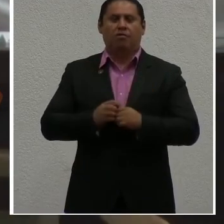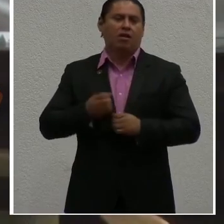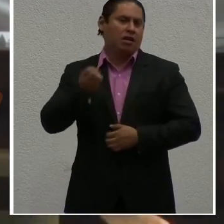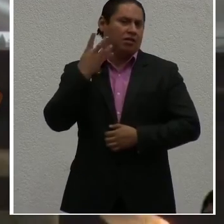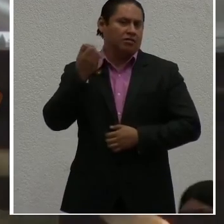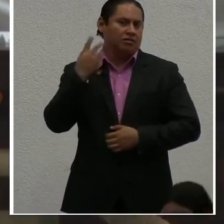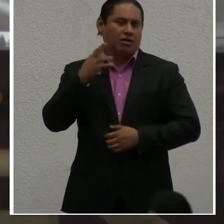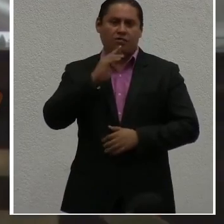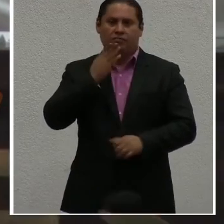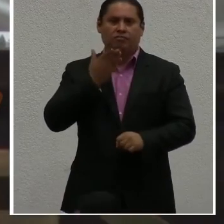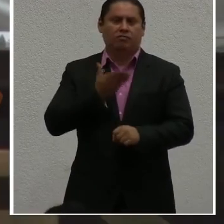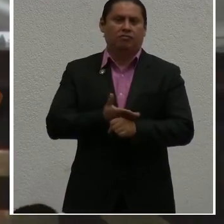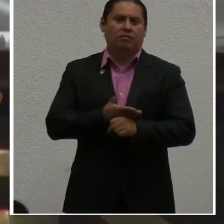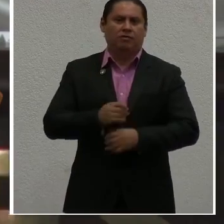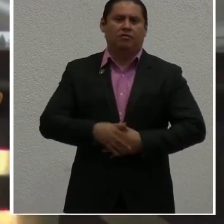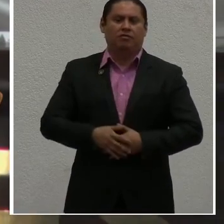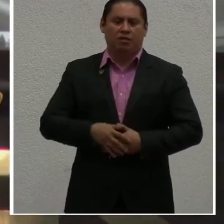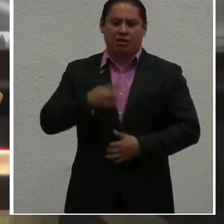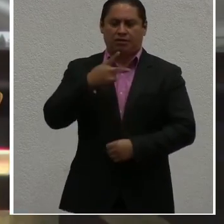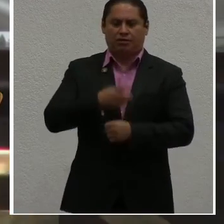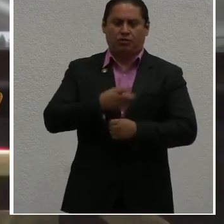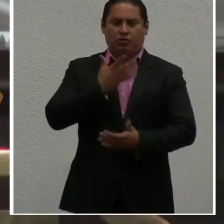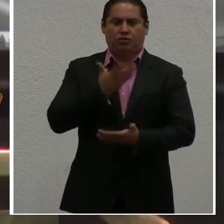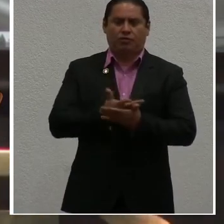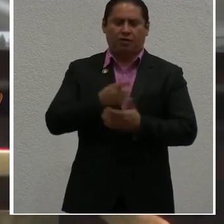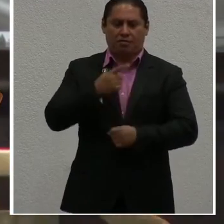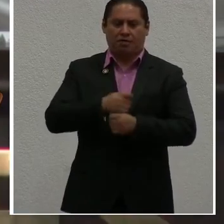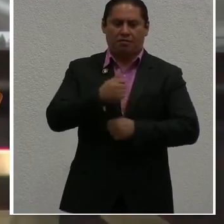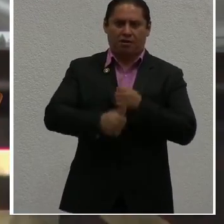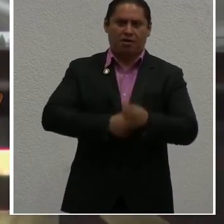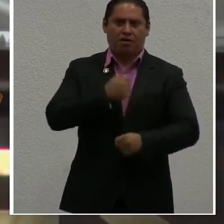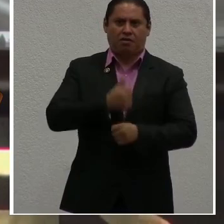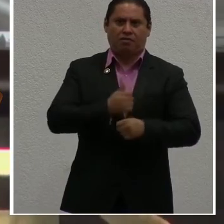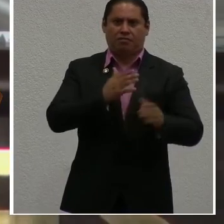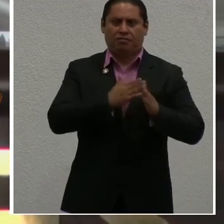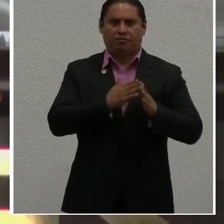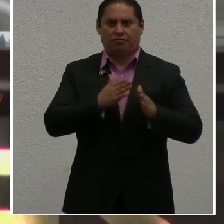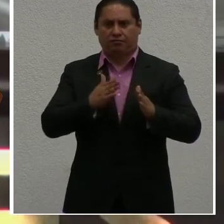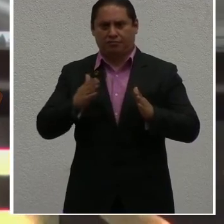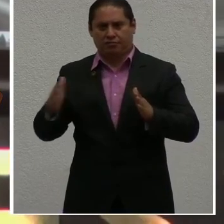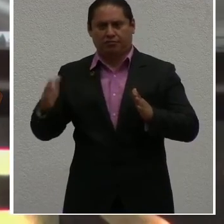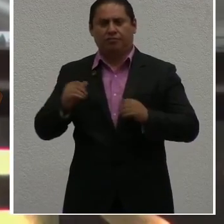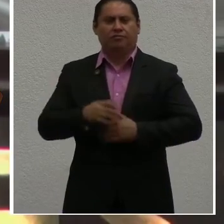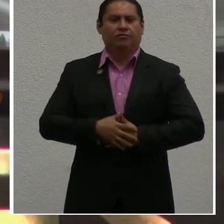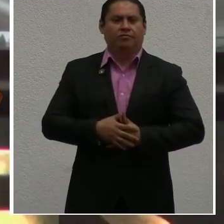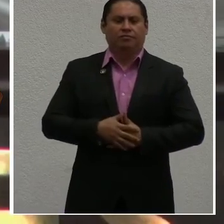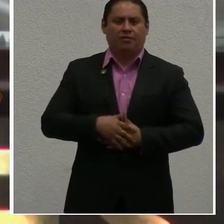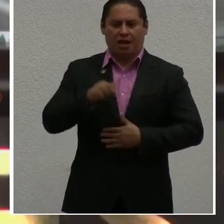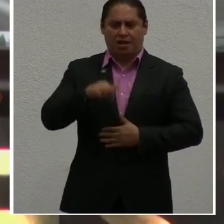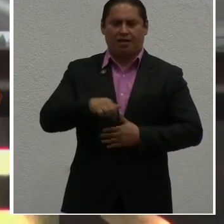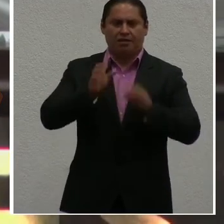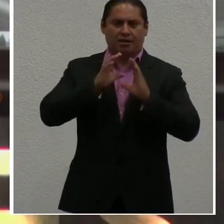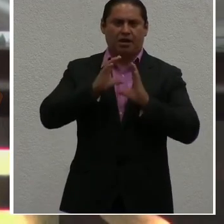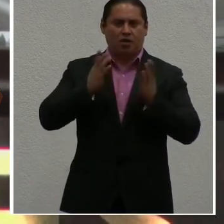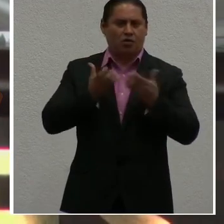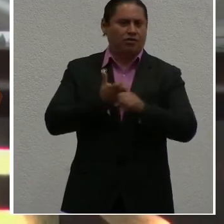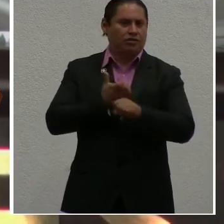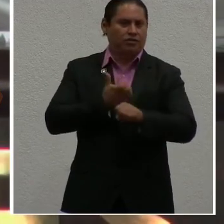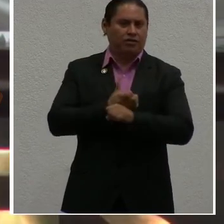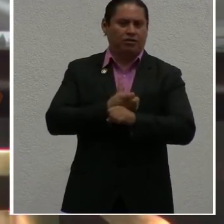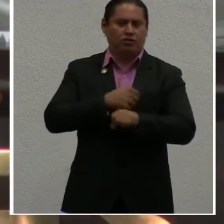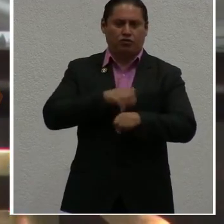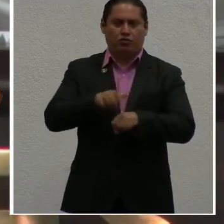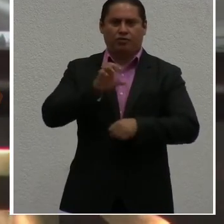sesiones correspondientes al segundo receso del primer año de ejercicio constitucional de esta 68ª